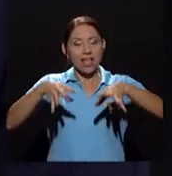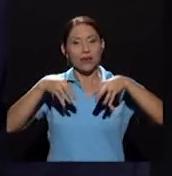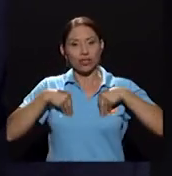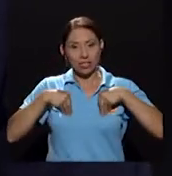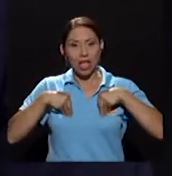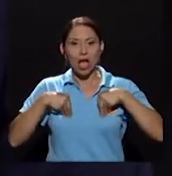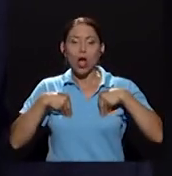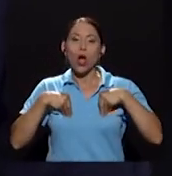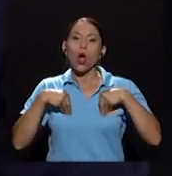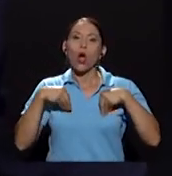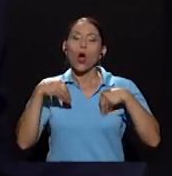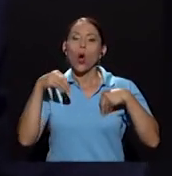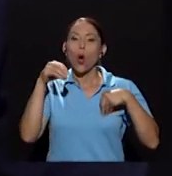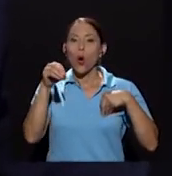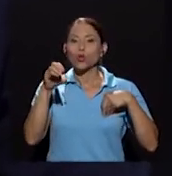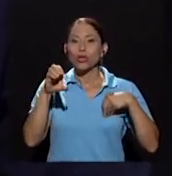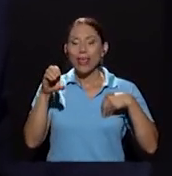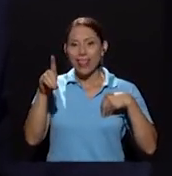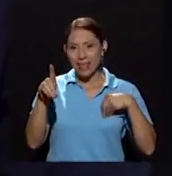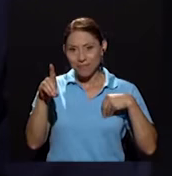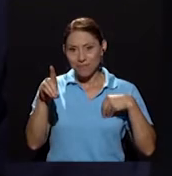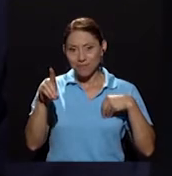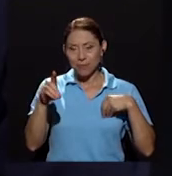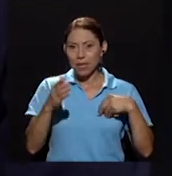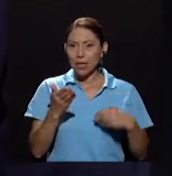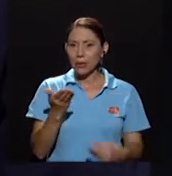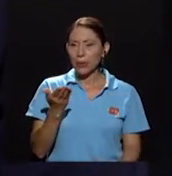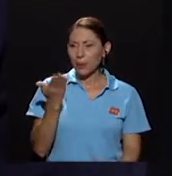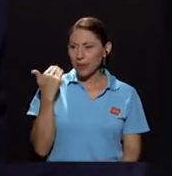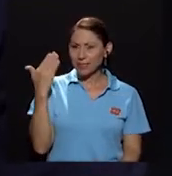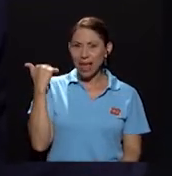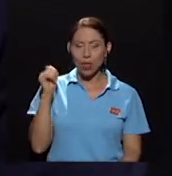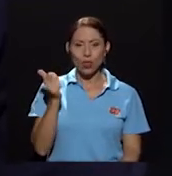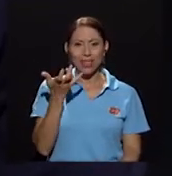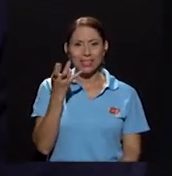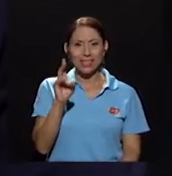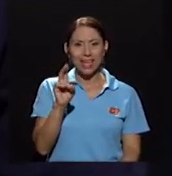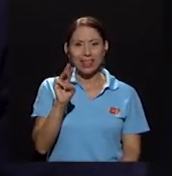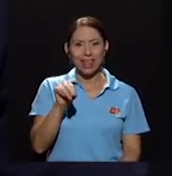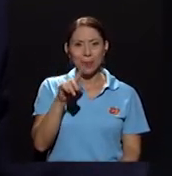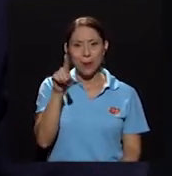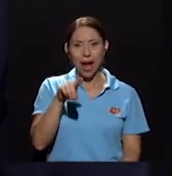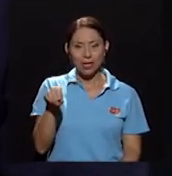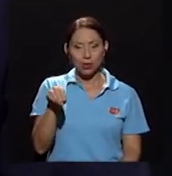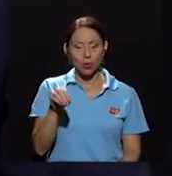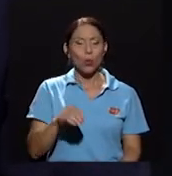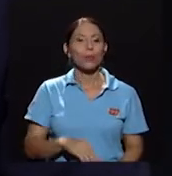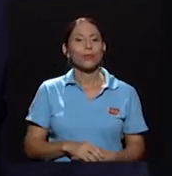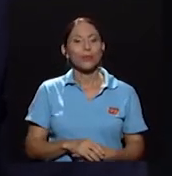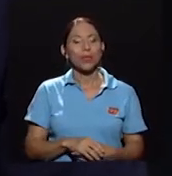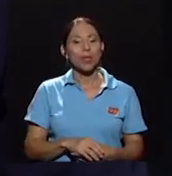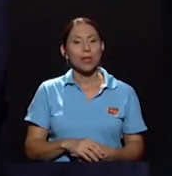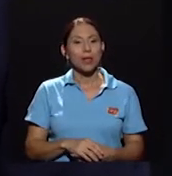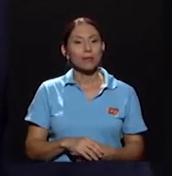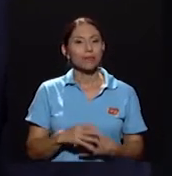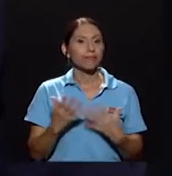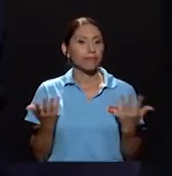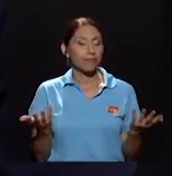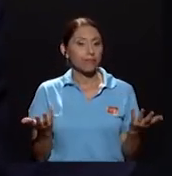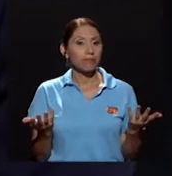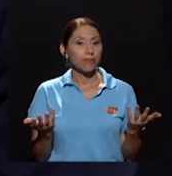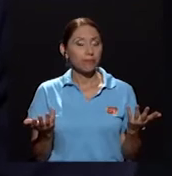osce de el 17 el pasado 17 de marzo de forma